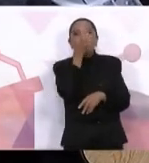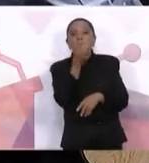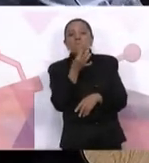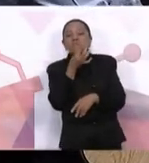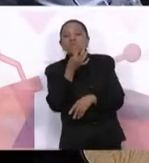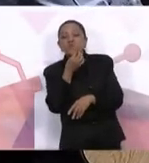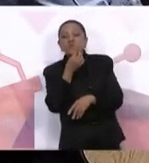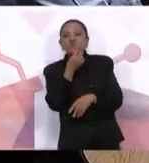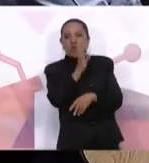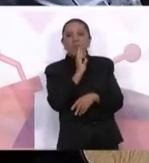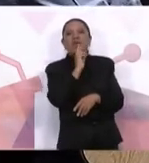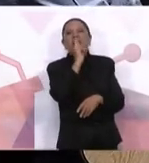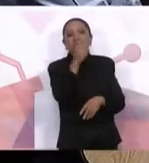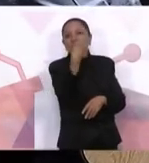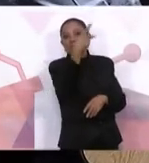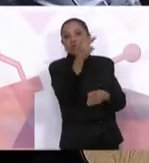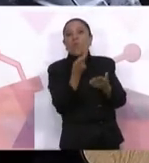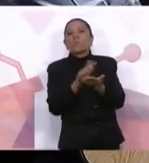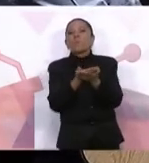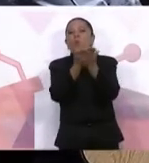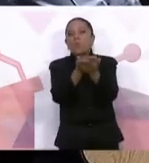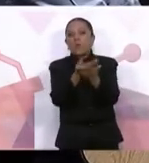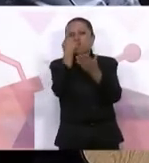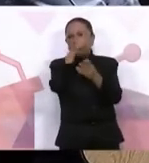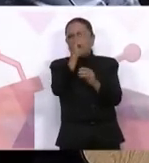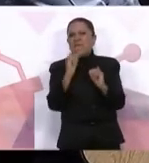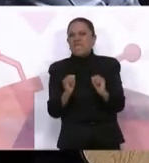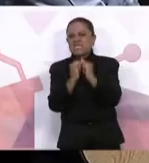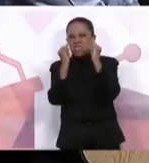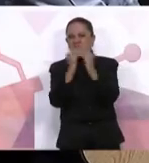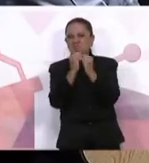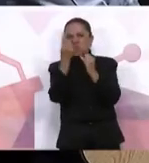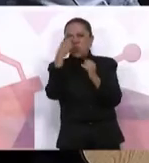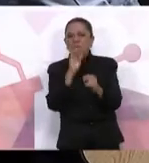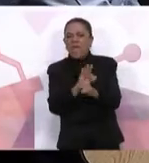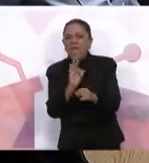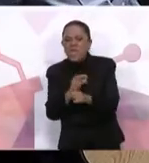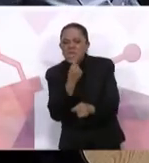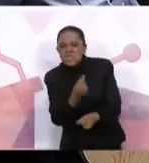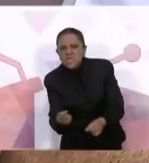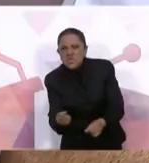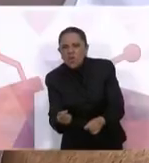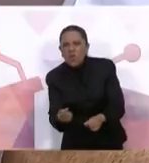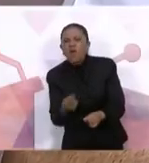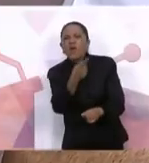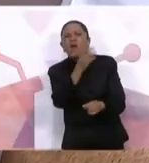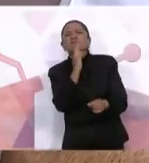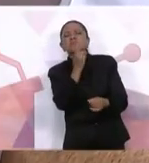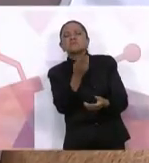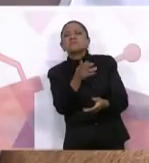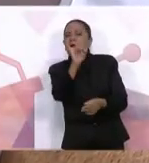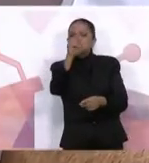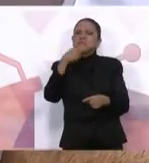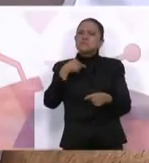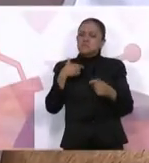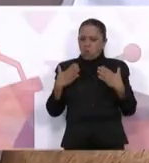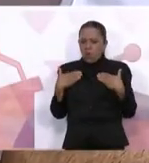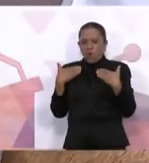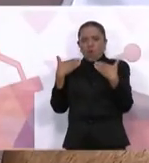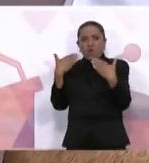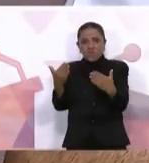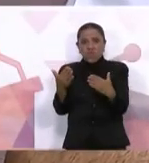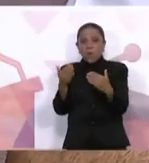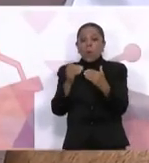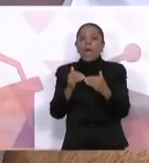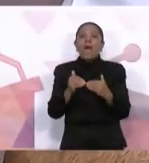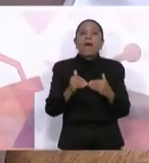propuesta de un instituto para la infancia en si yo confío que a partir de generarle desayuno escolar